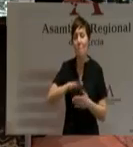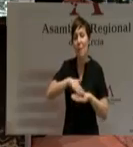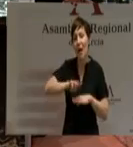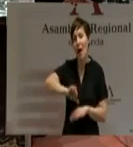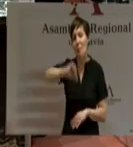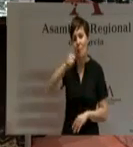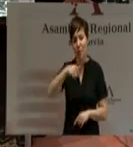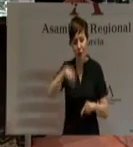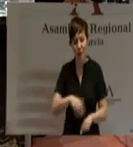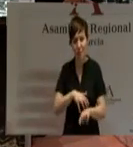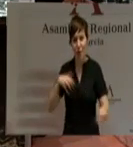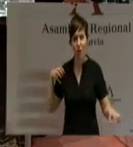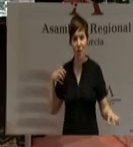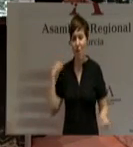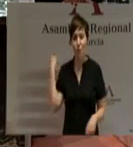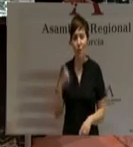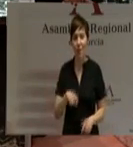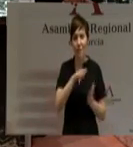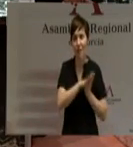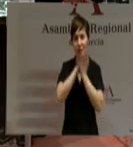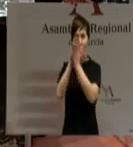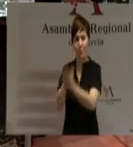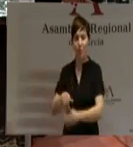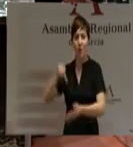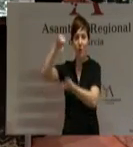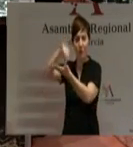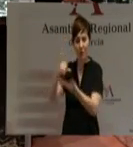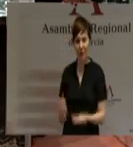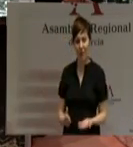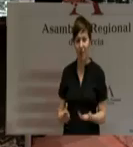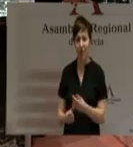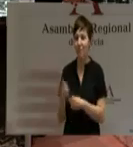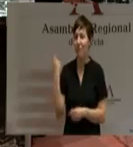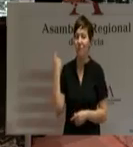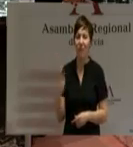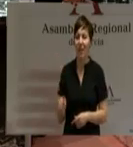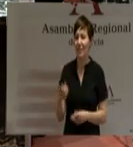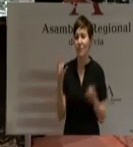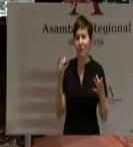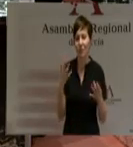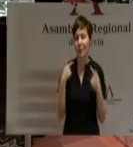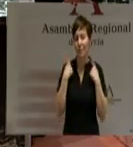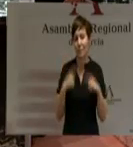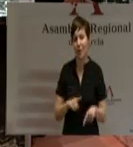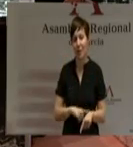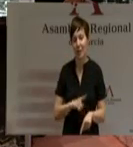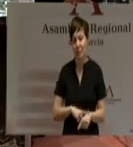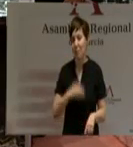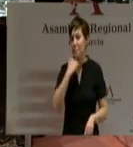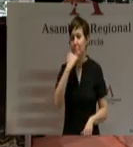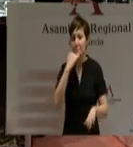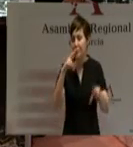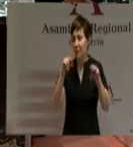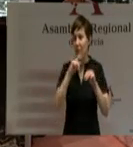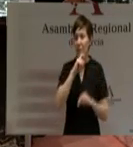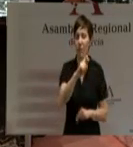conveniente. Déjese los retos y los circunloquios que no nos llevan a ningún sitio. Termino. Los